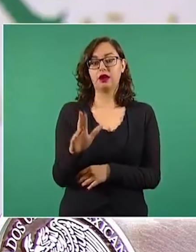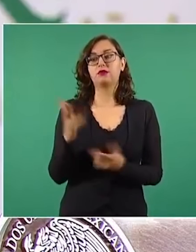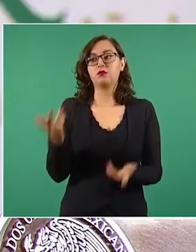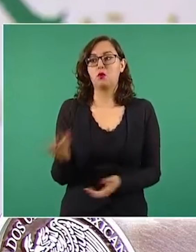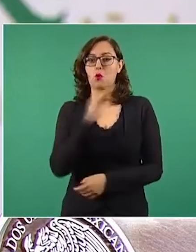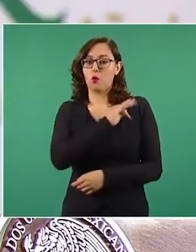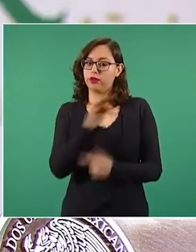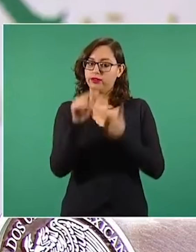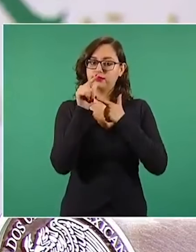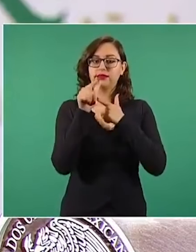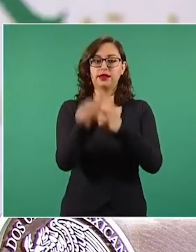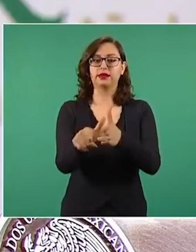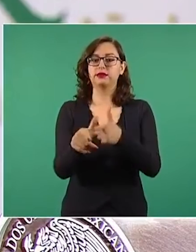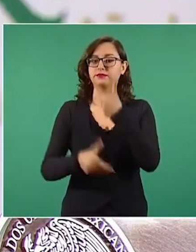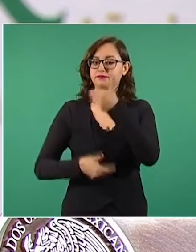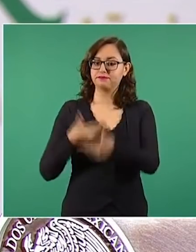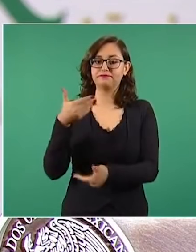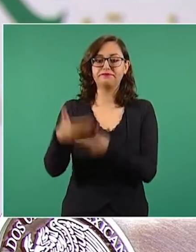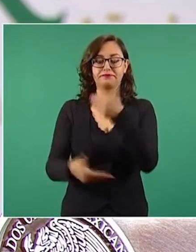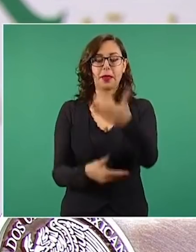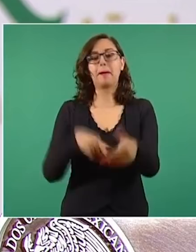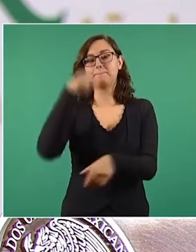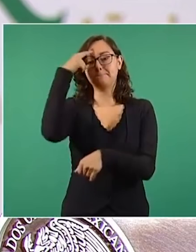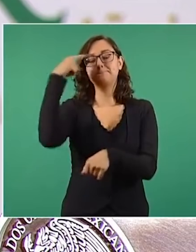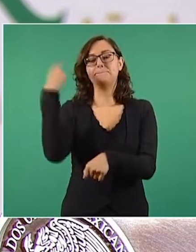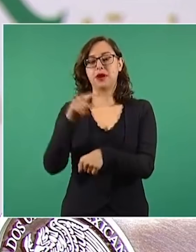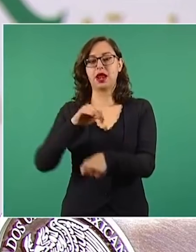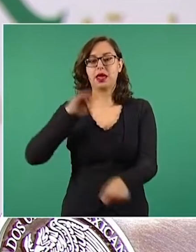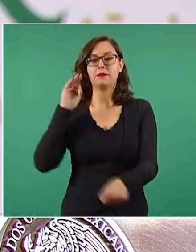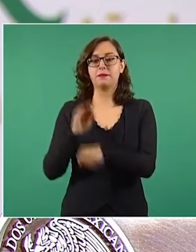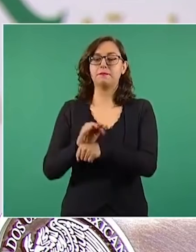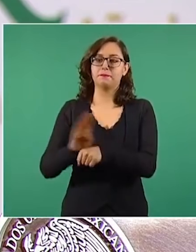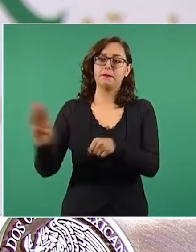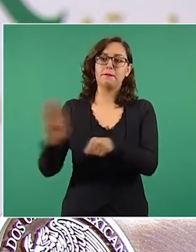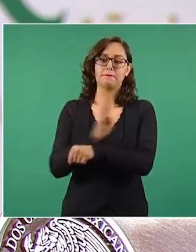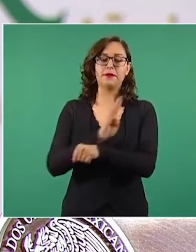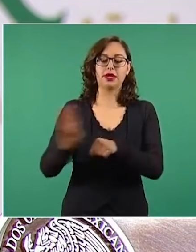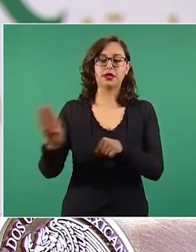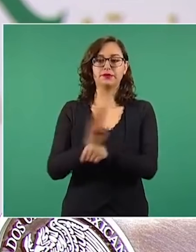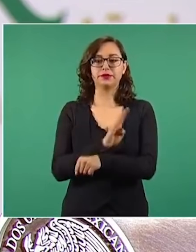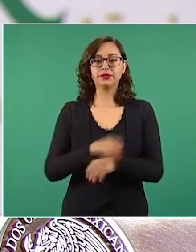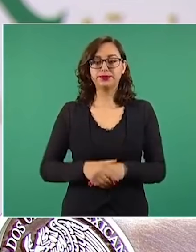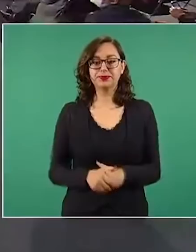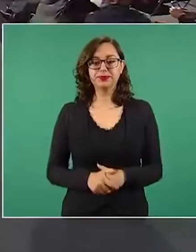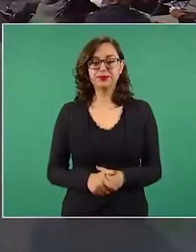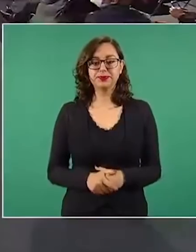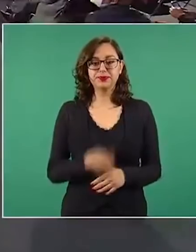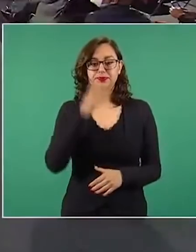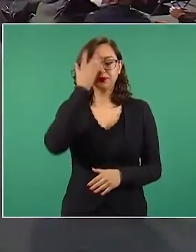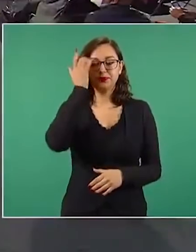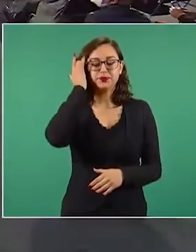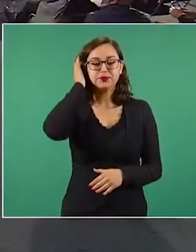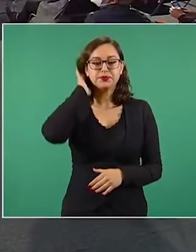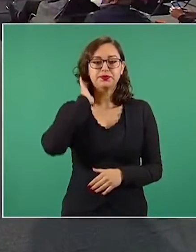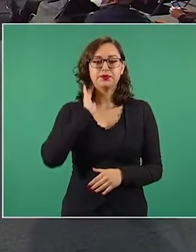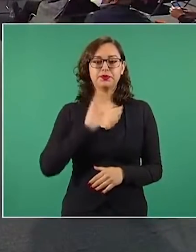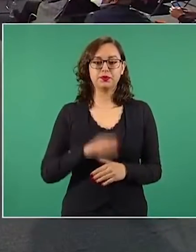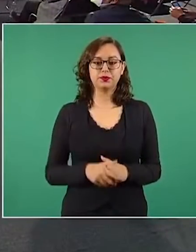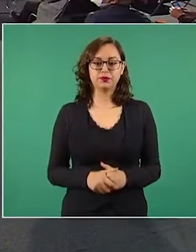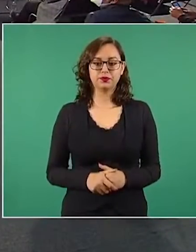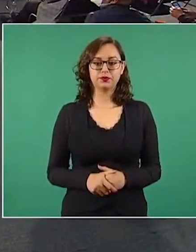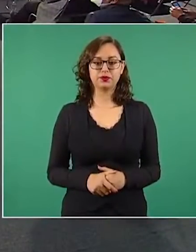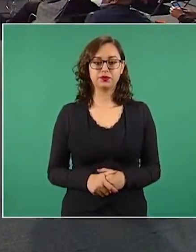miguel barbosa como en la novela de paco ignacio taibo 2 en este